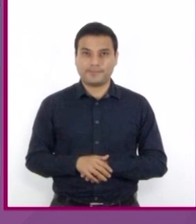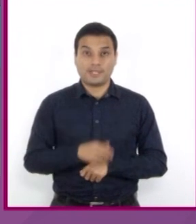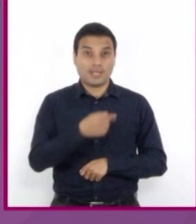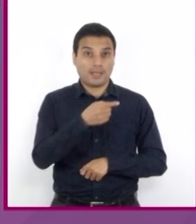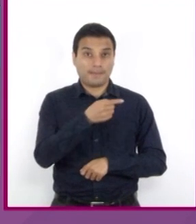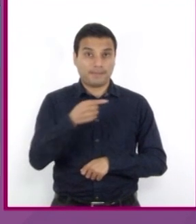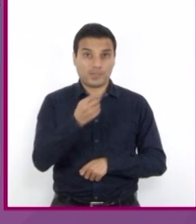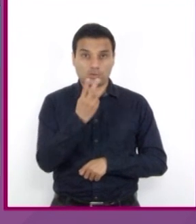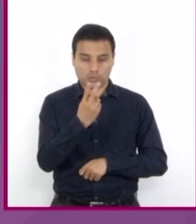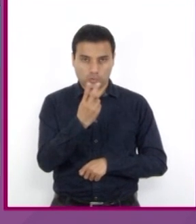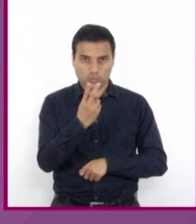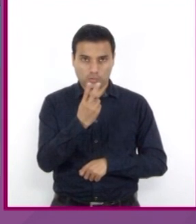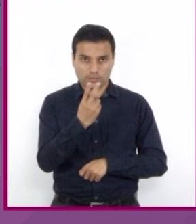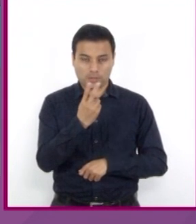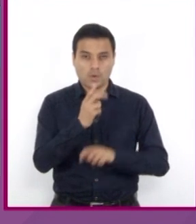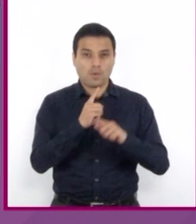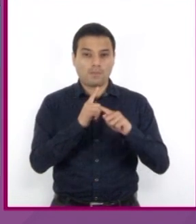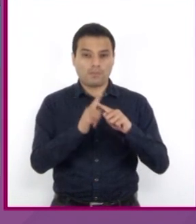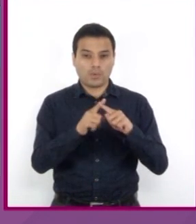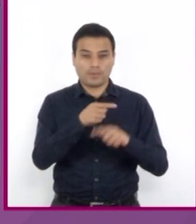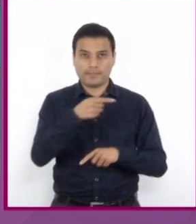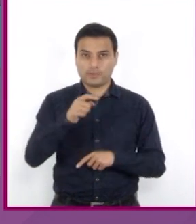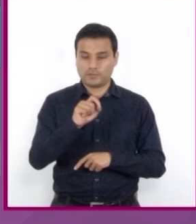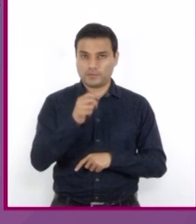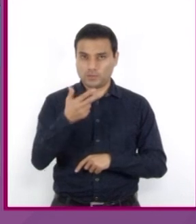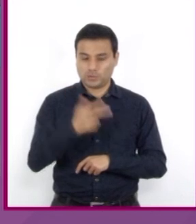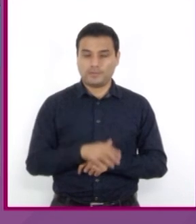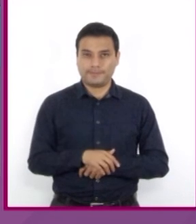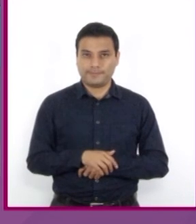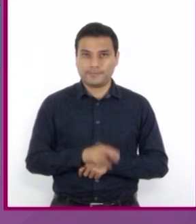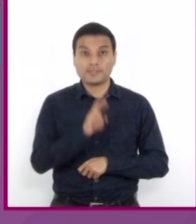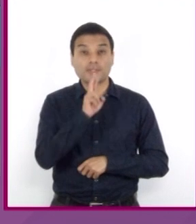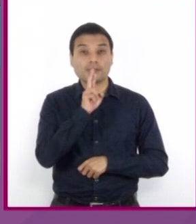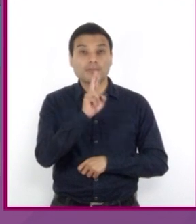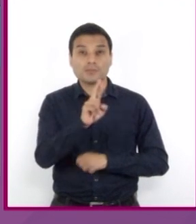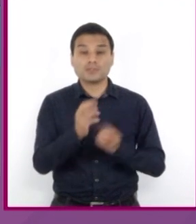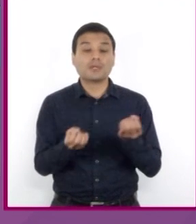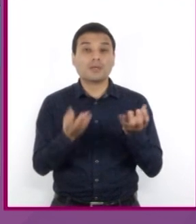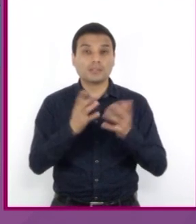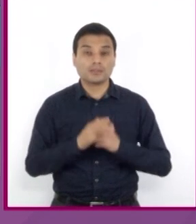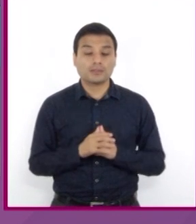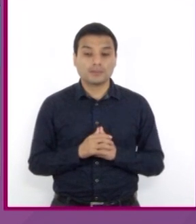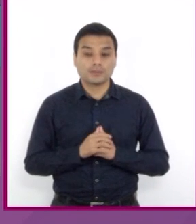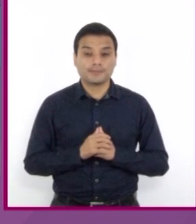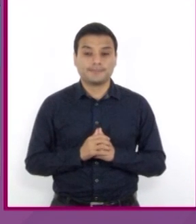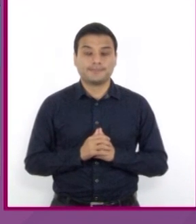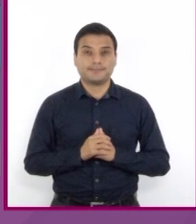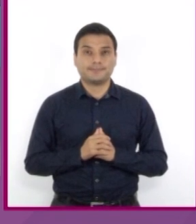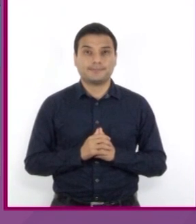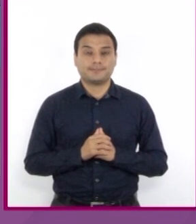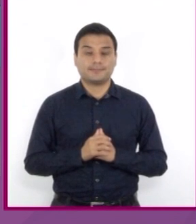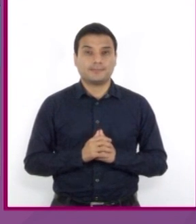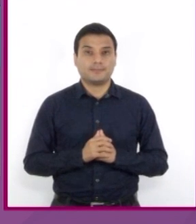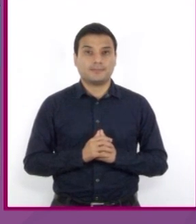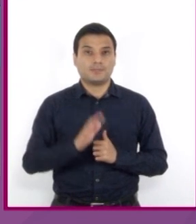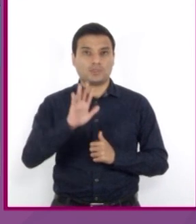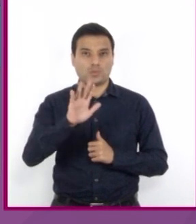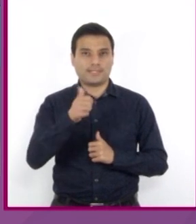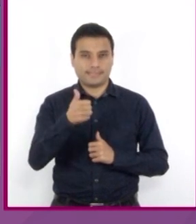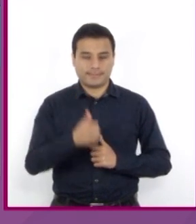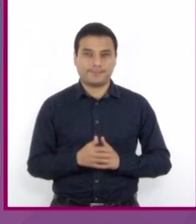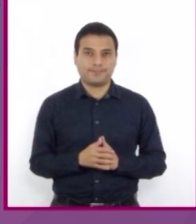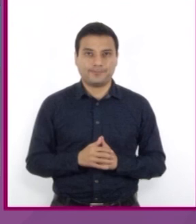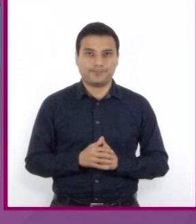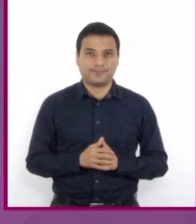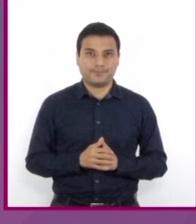Reducimos términos dentro del paréntesis, quedando 2 negativo por 28 negativo, dando como resultado